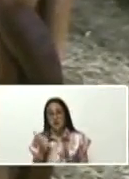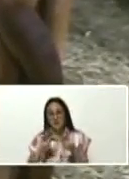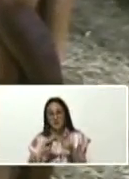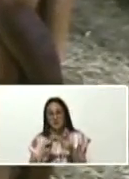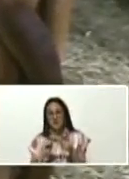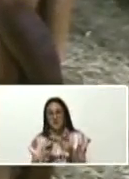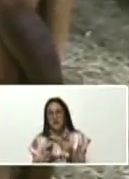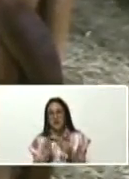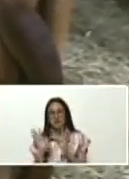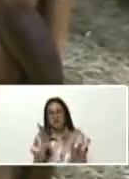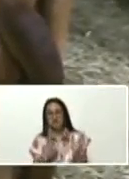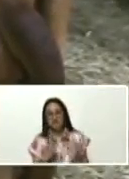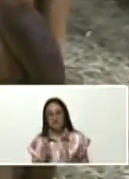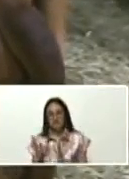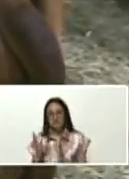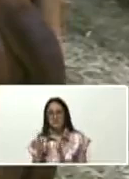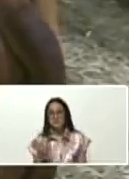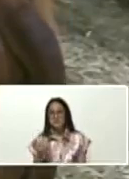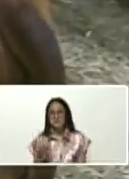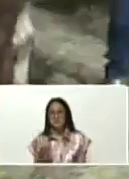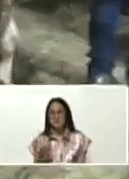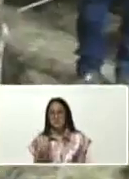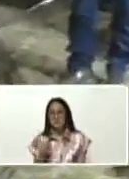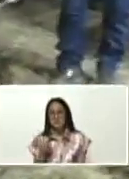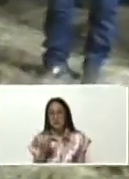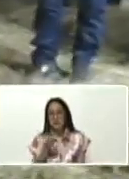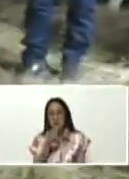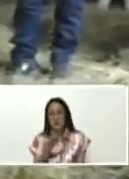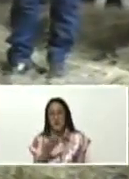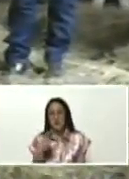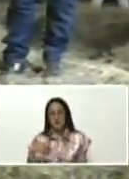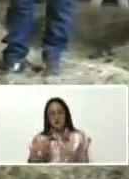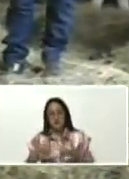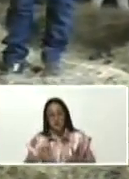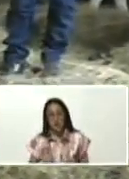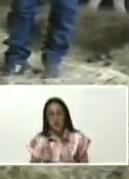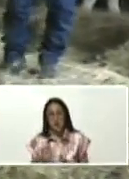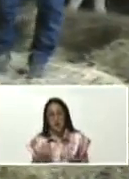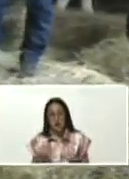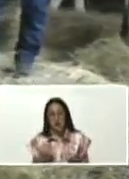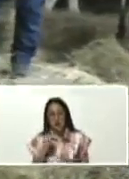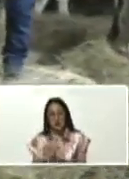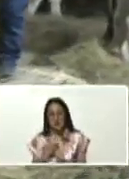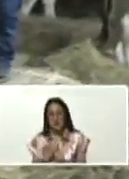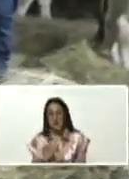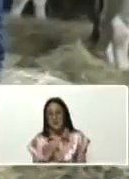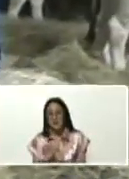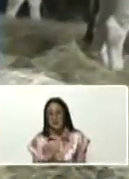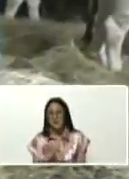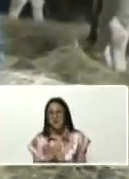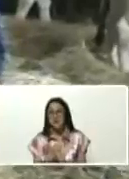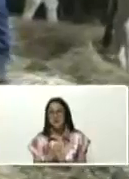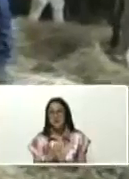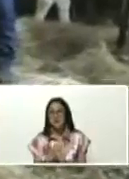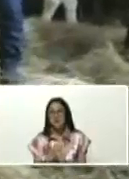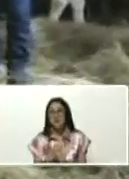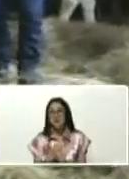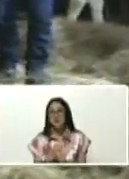al medio ambiente. Y bueno, o sea, es muy buena genética, o sea, estamos trabajando con